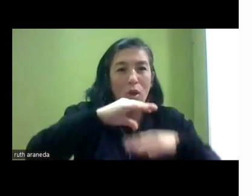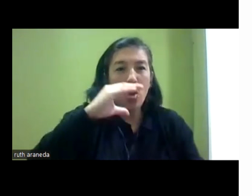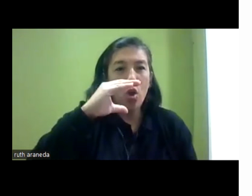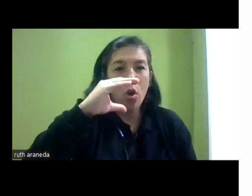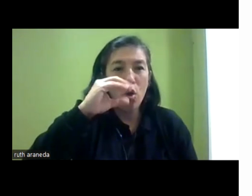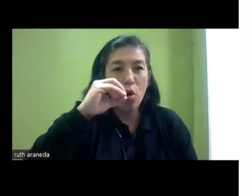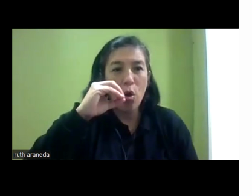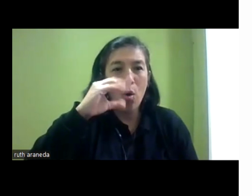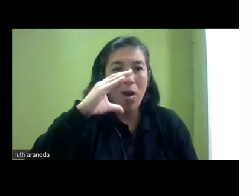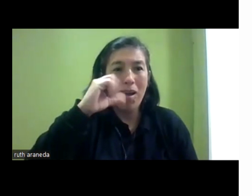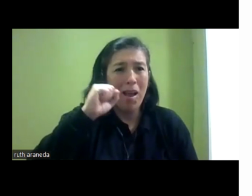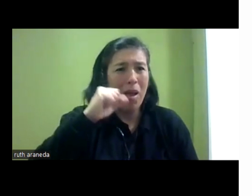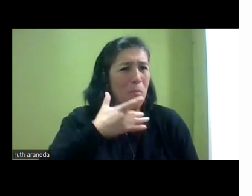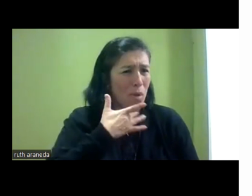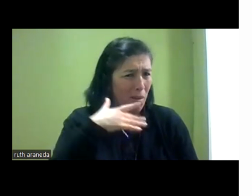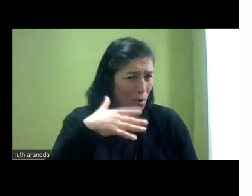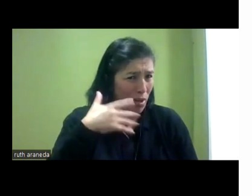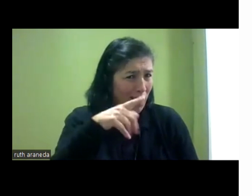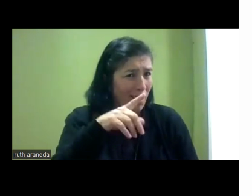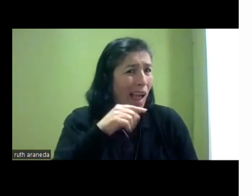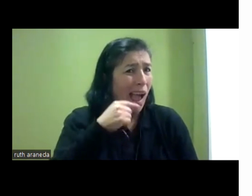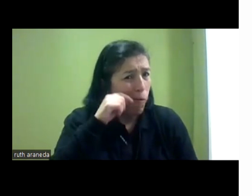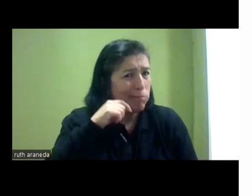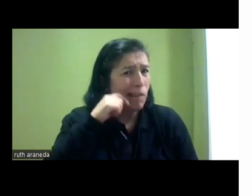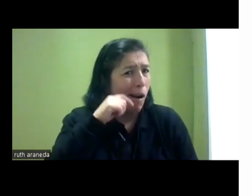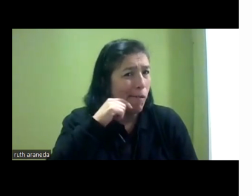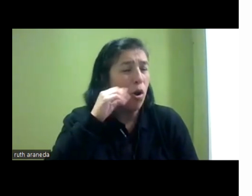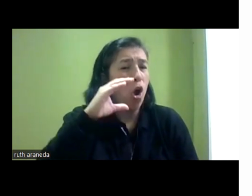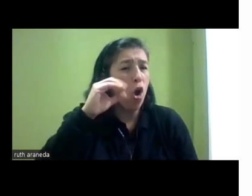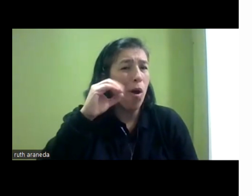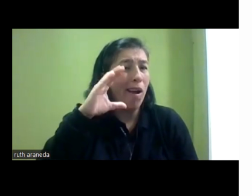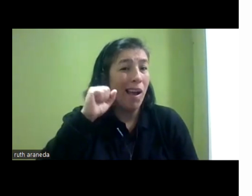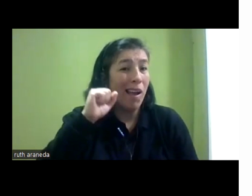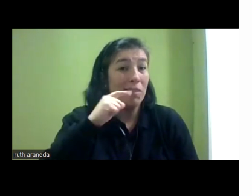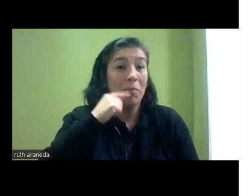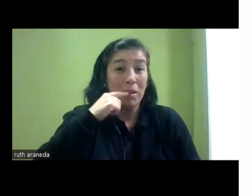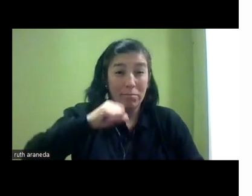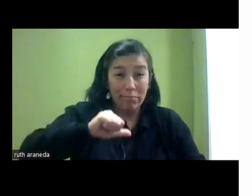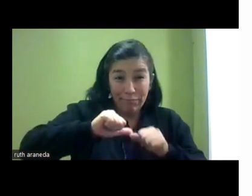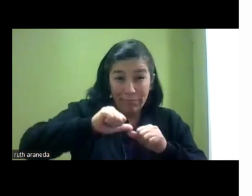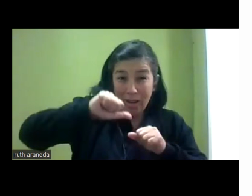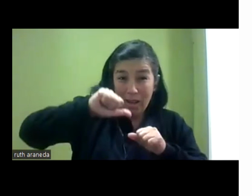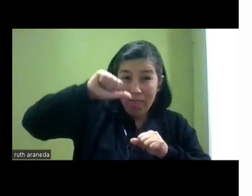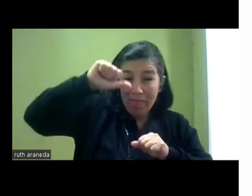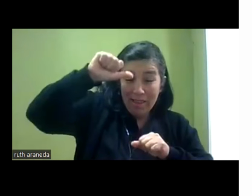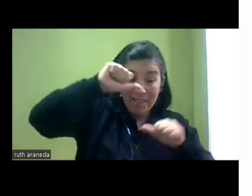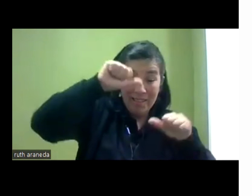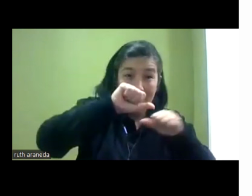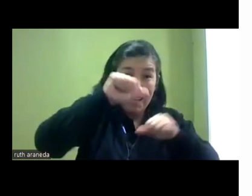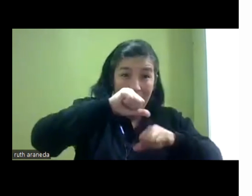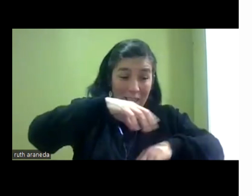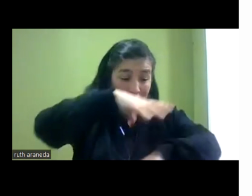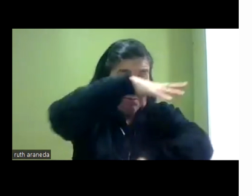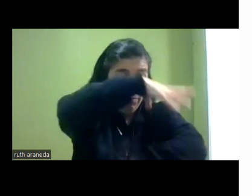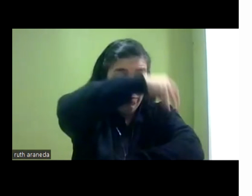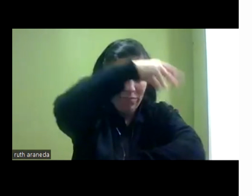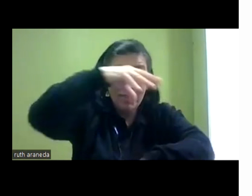qué era importante la hoja de coca. Y en tierras altas, es decir, en la precordillera, la papa y la